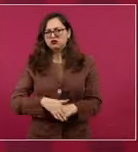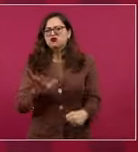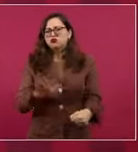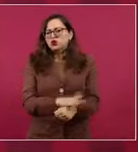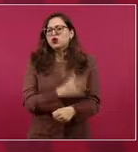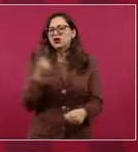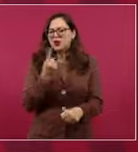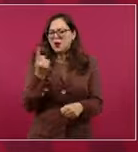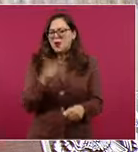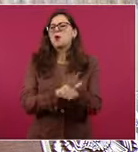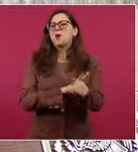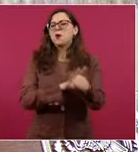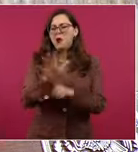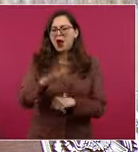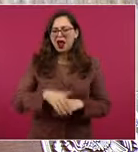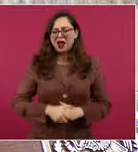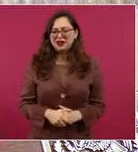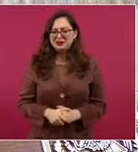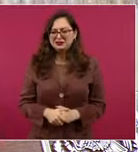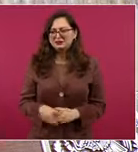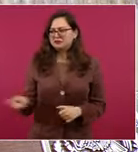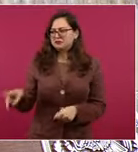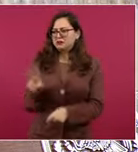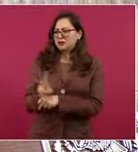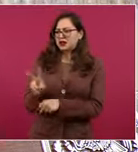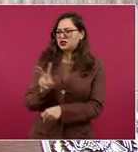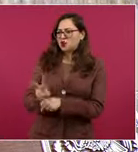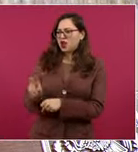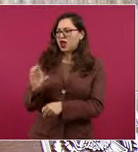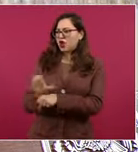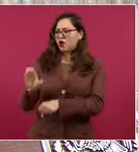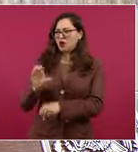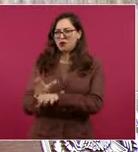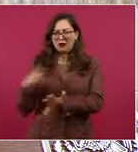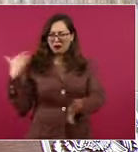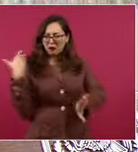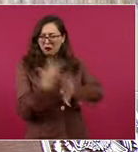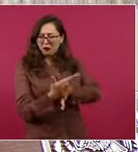Unidos? ¿Qué peligro significa Colombia para Estados Unidos?